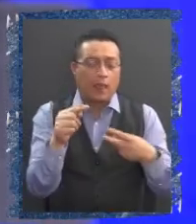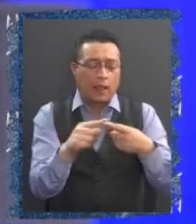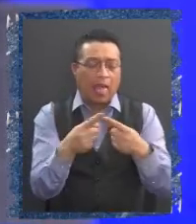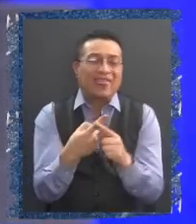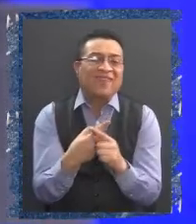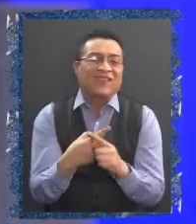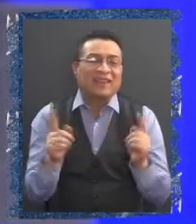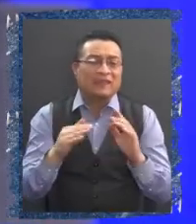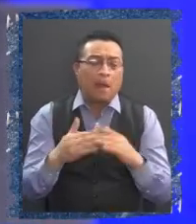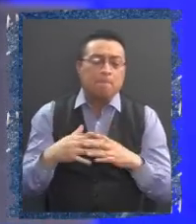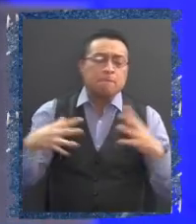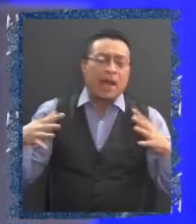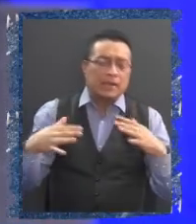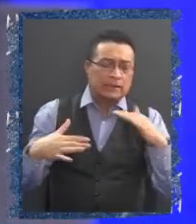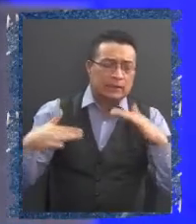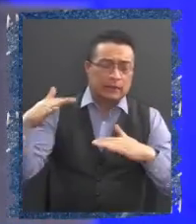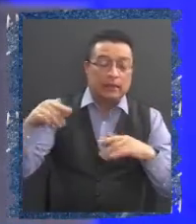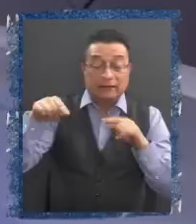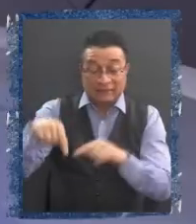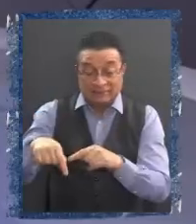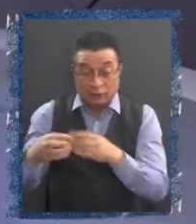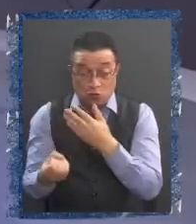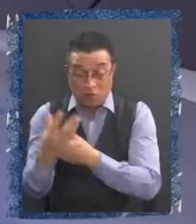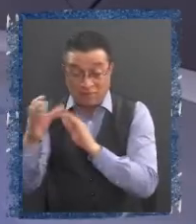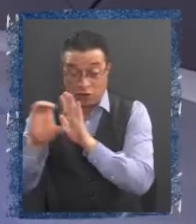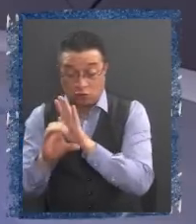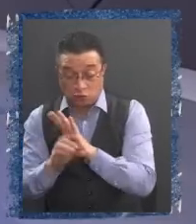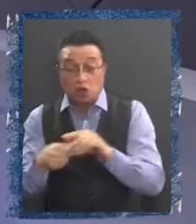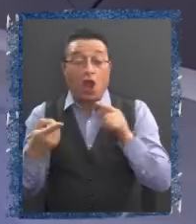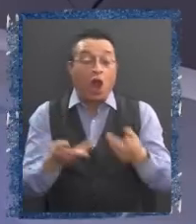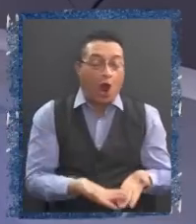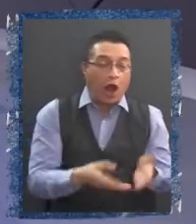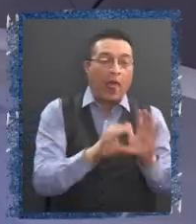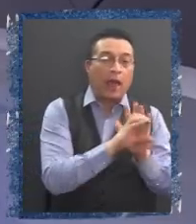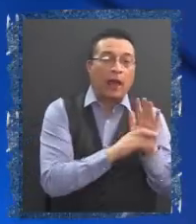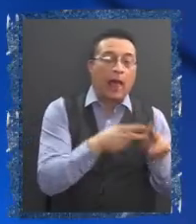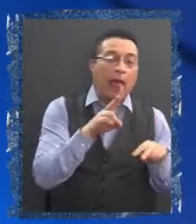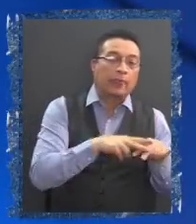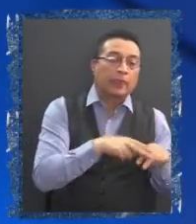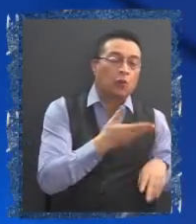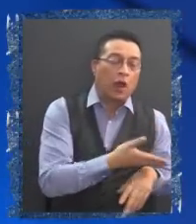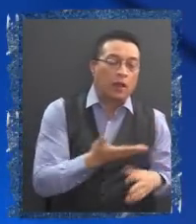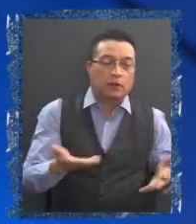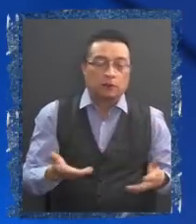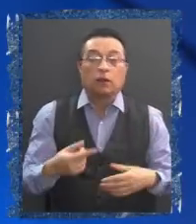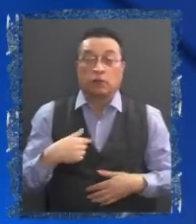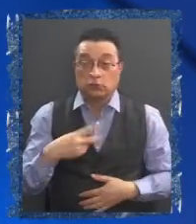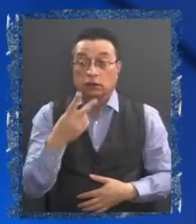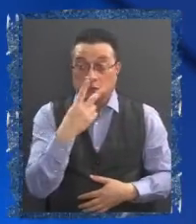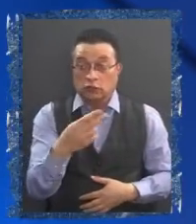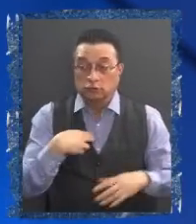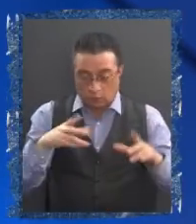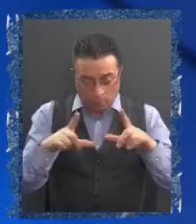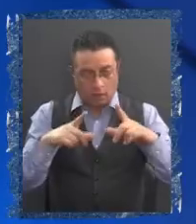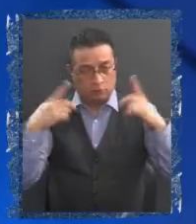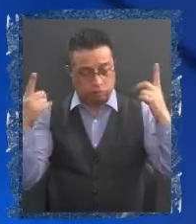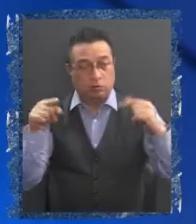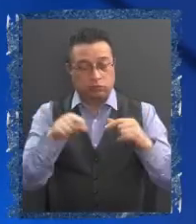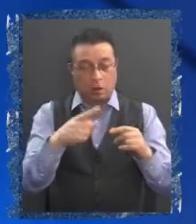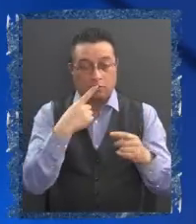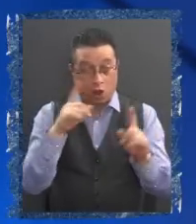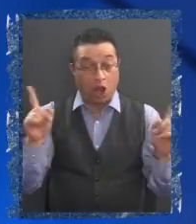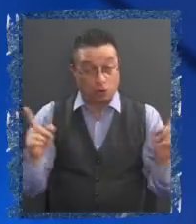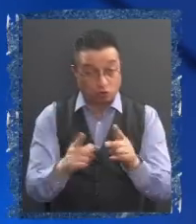diferencia que trae este texto en relación a lo que tenemos hoy en día en Chile? Sí, me llamó la atención que de hecho dentro del resumen que